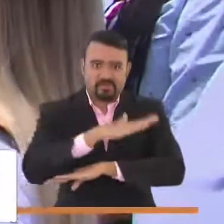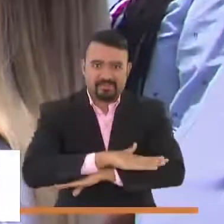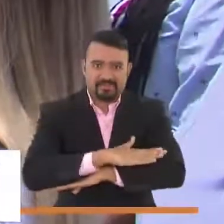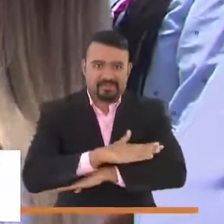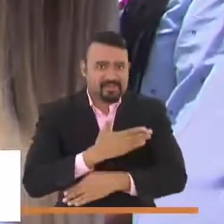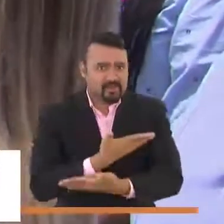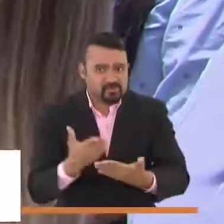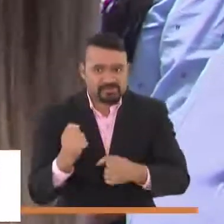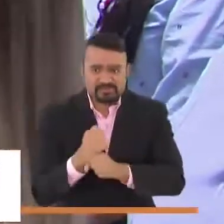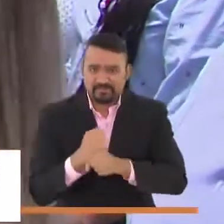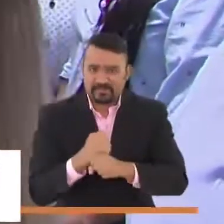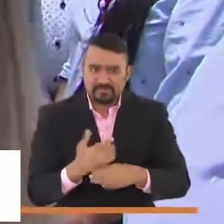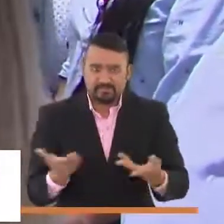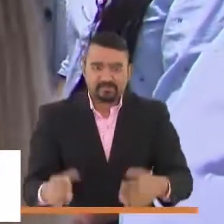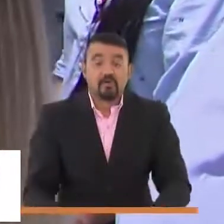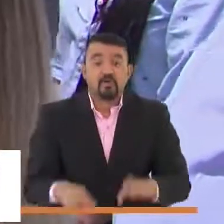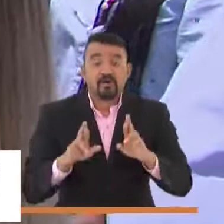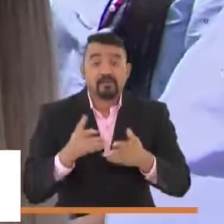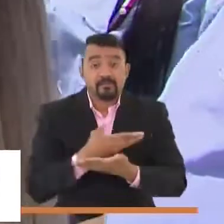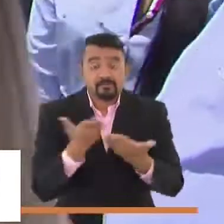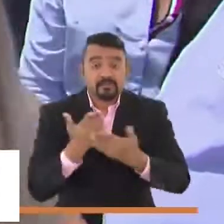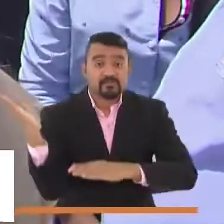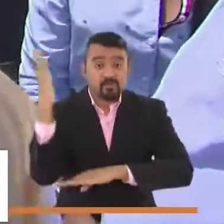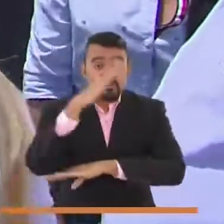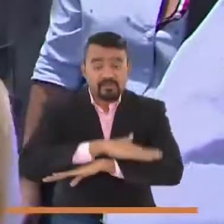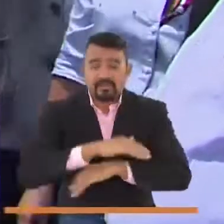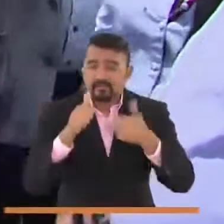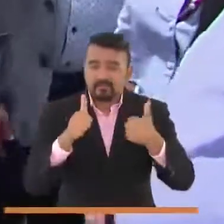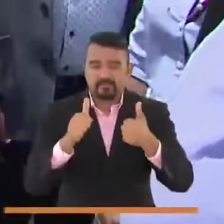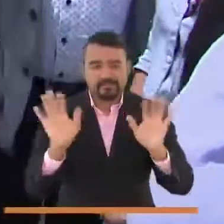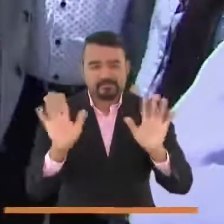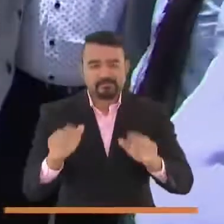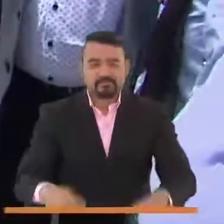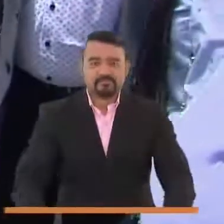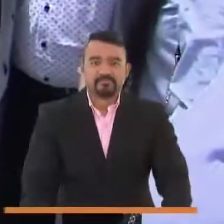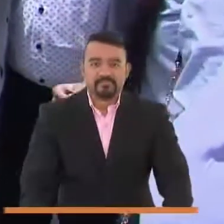de Envigado. Un resto de día muy feliz para todos. Gracias.